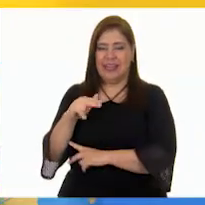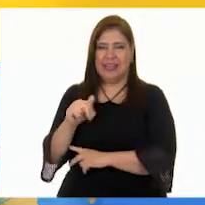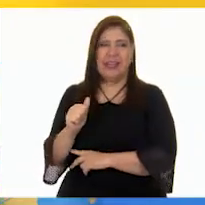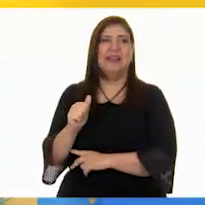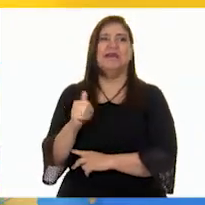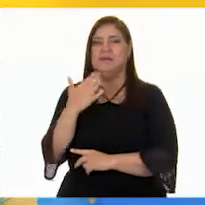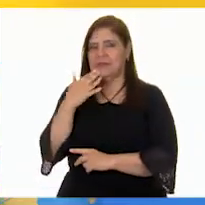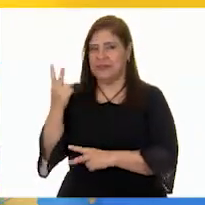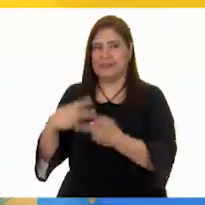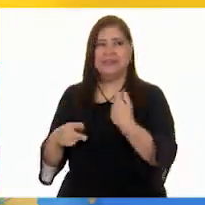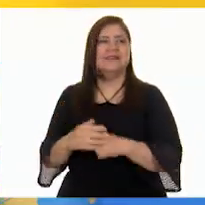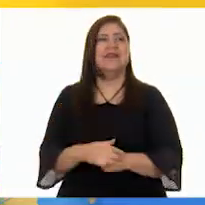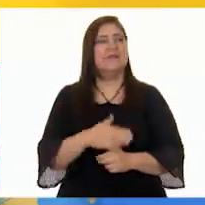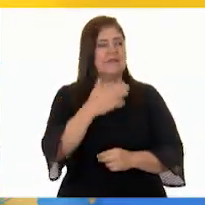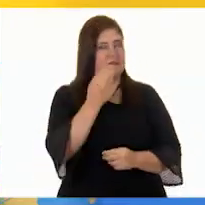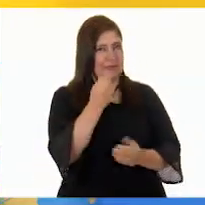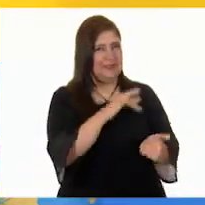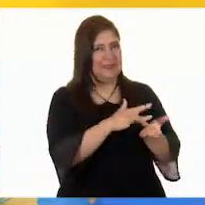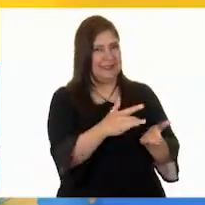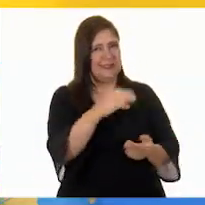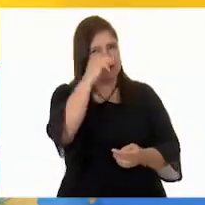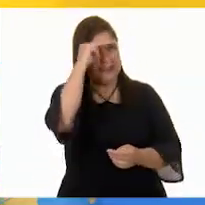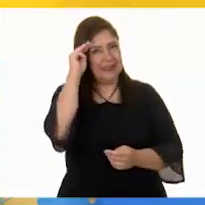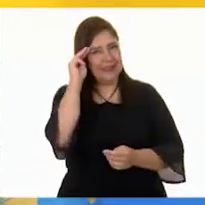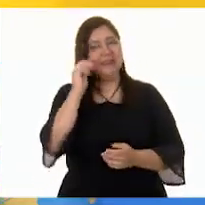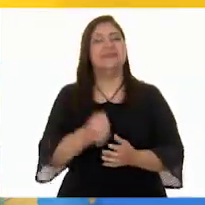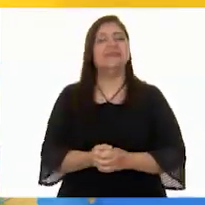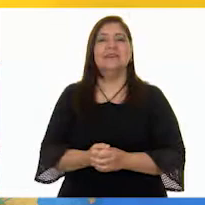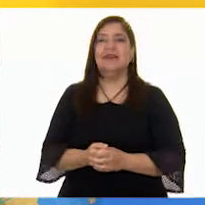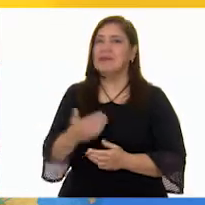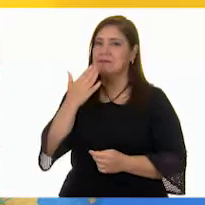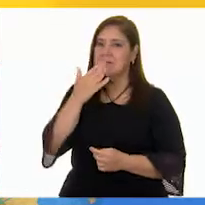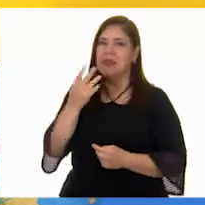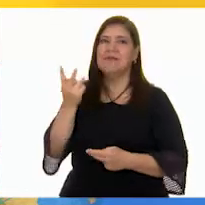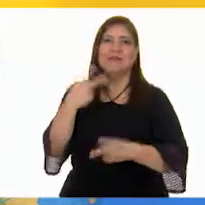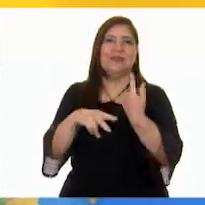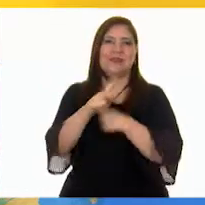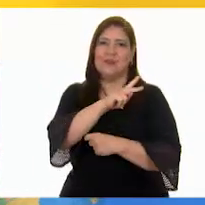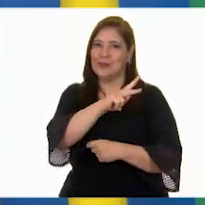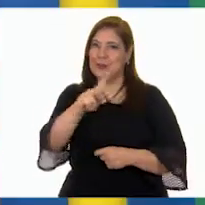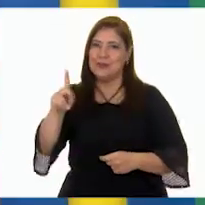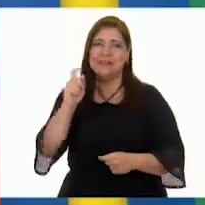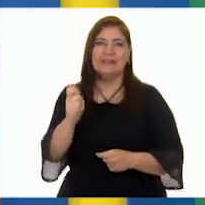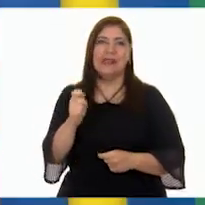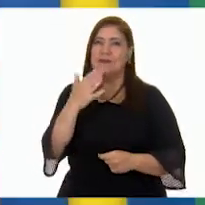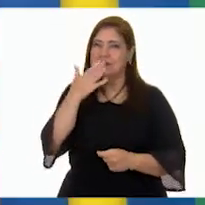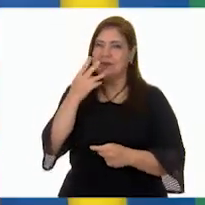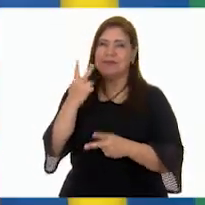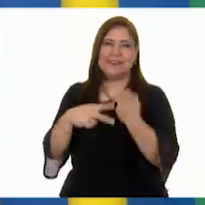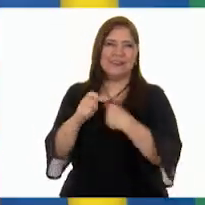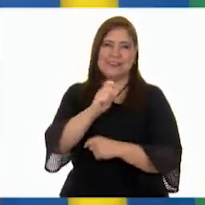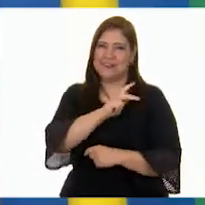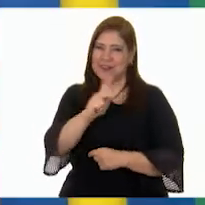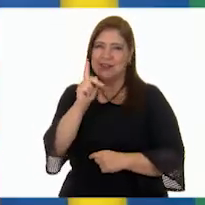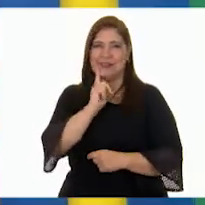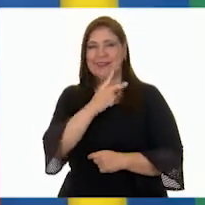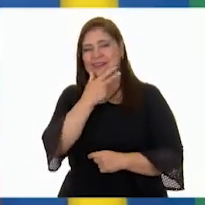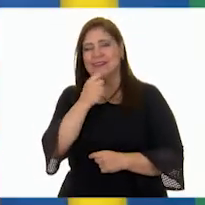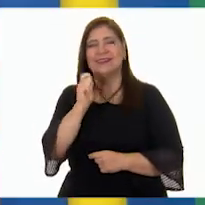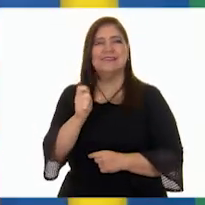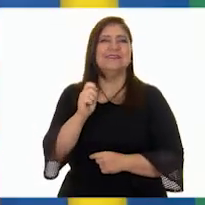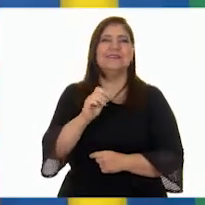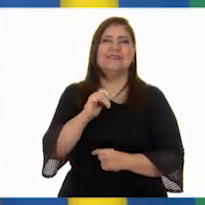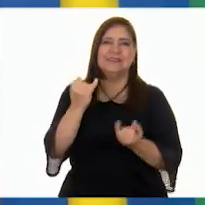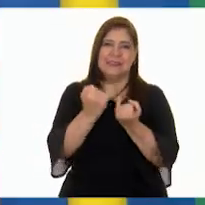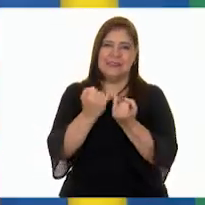Bienvenida, maestra. Muchas gracias, María. Y bienvenidos también todos. Así es, bienvenidos todos y bienvenida también